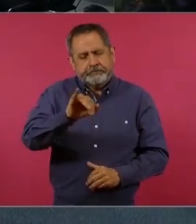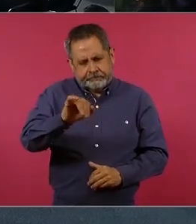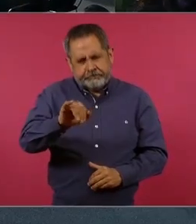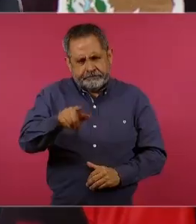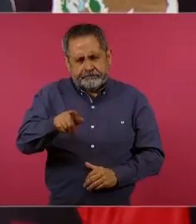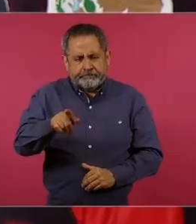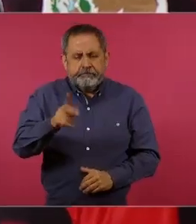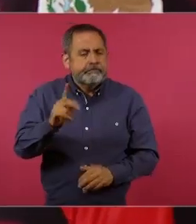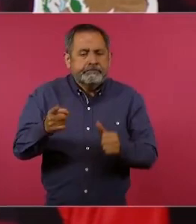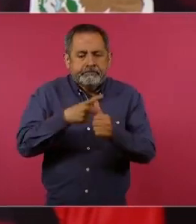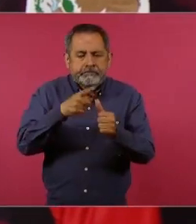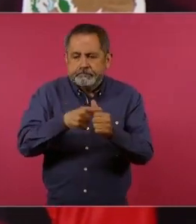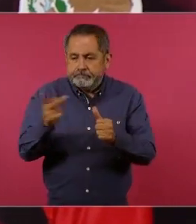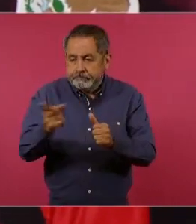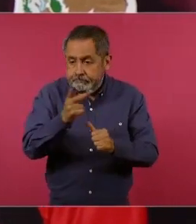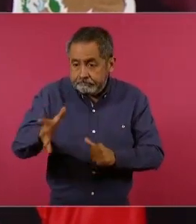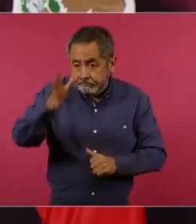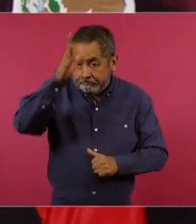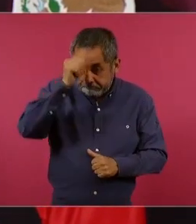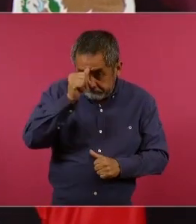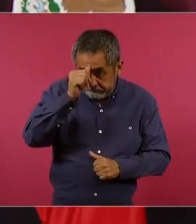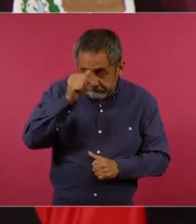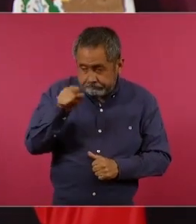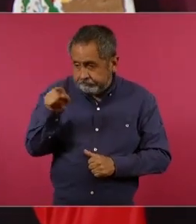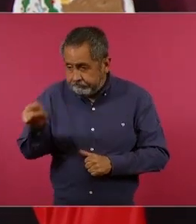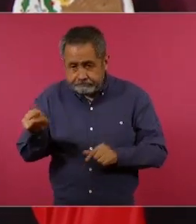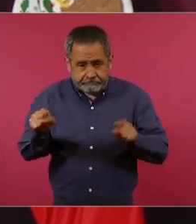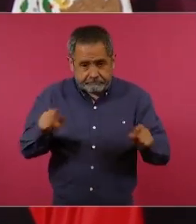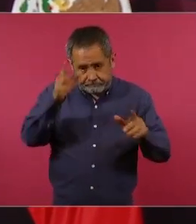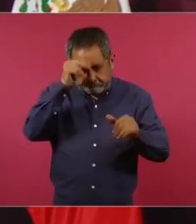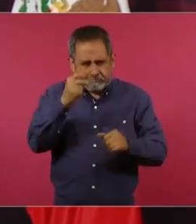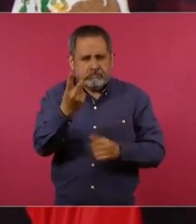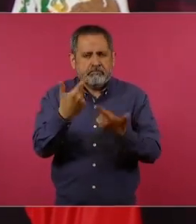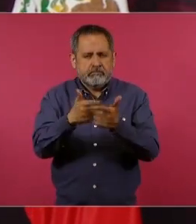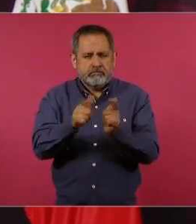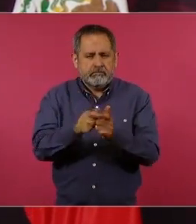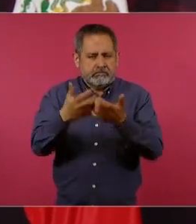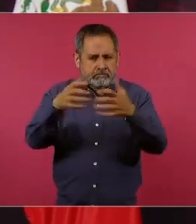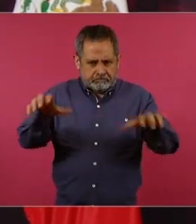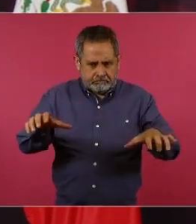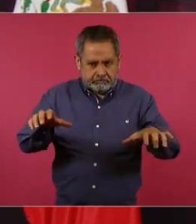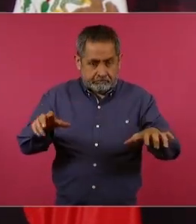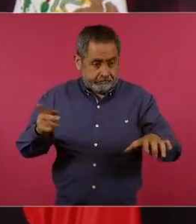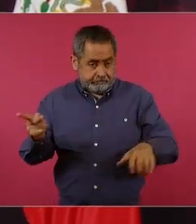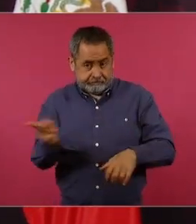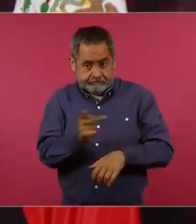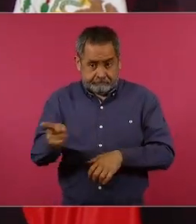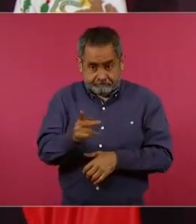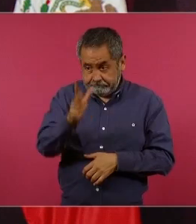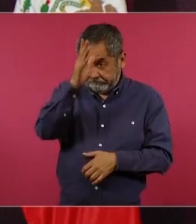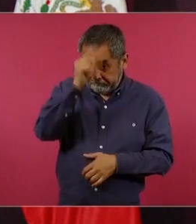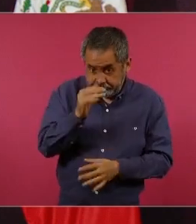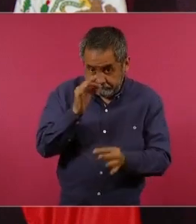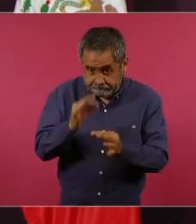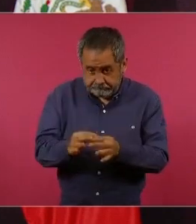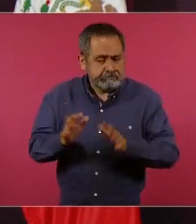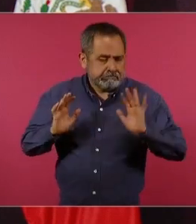tiene que llegar a un acuerdo entre las partes. Son dos grupos, dos